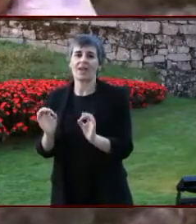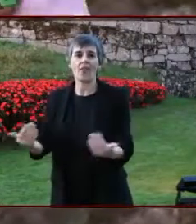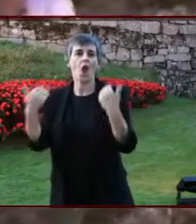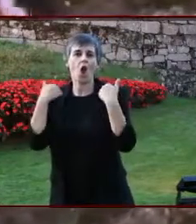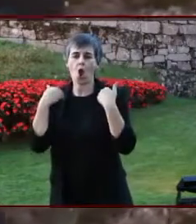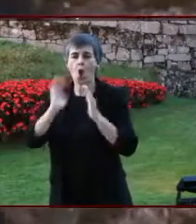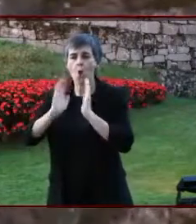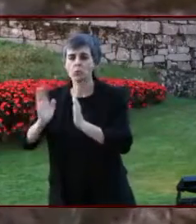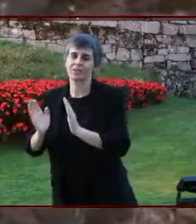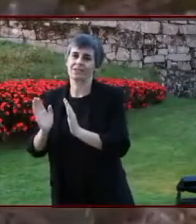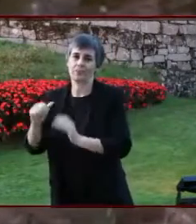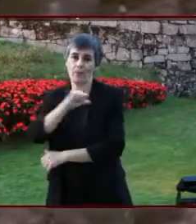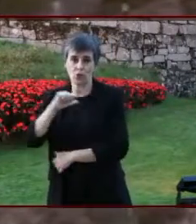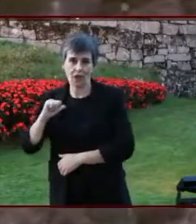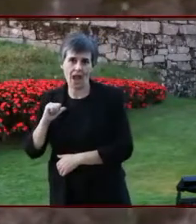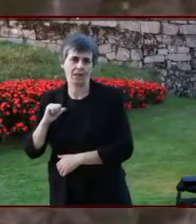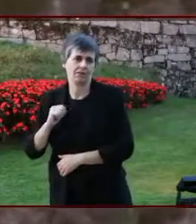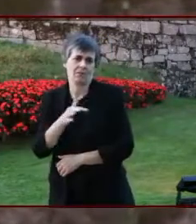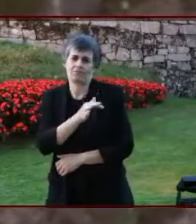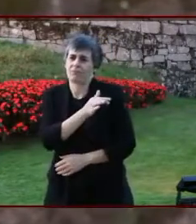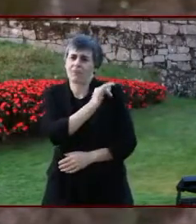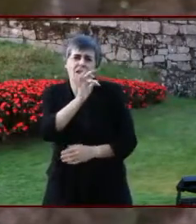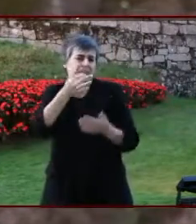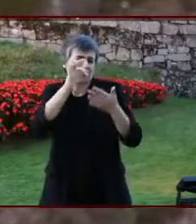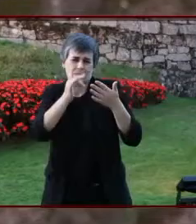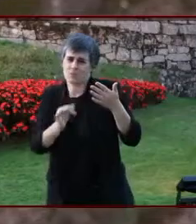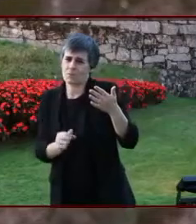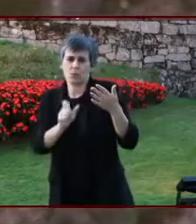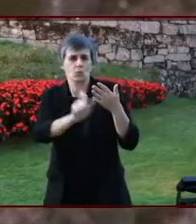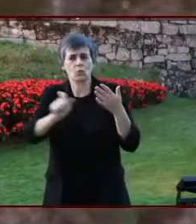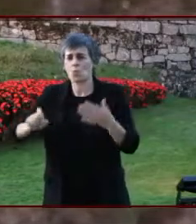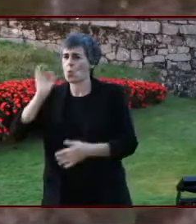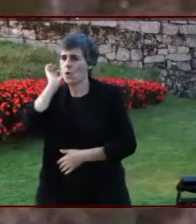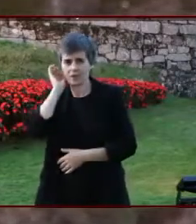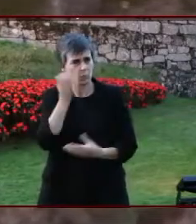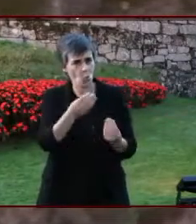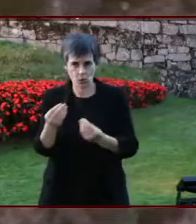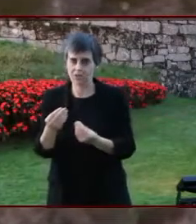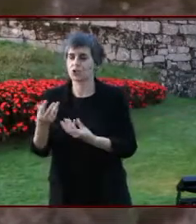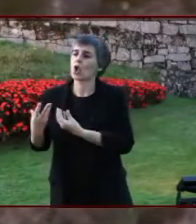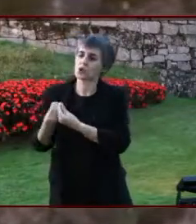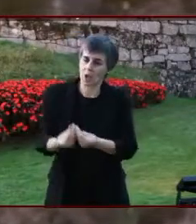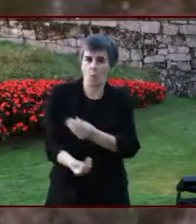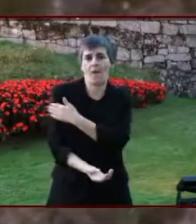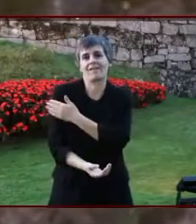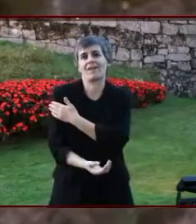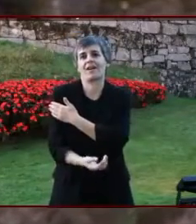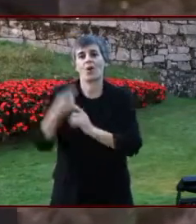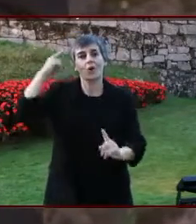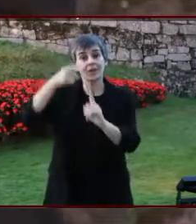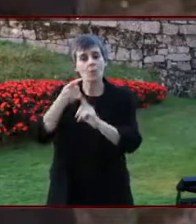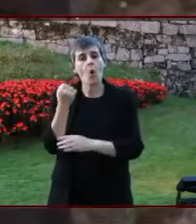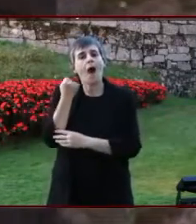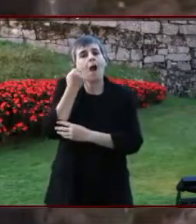outras mentoras e mulleres que nos acompañan neste percorrido por apoiar ao ese